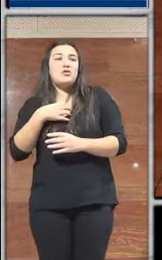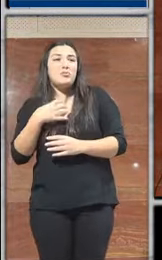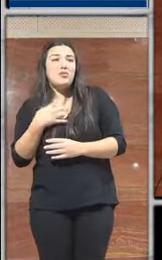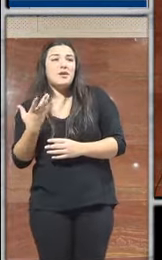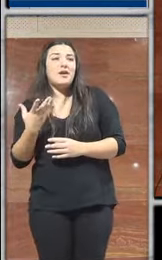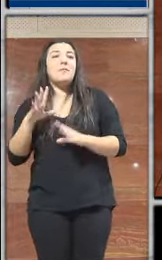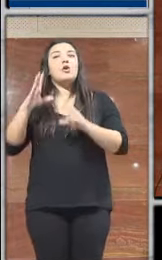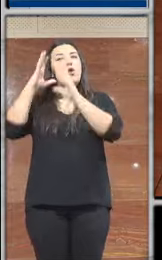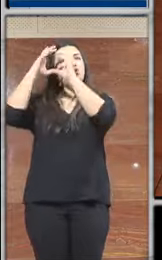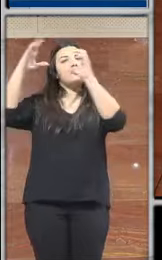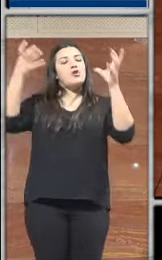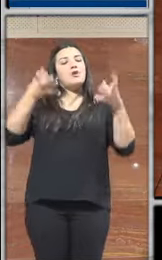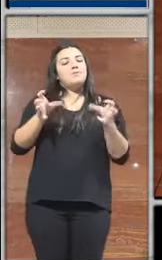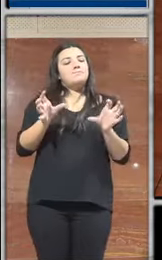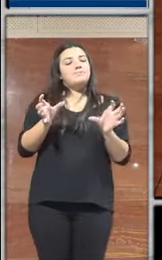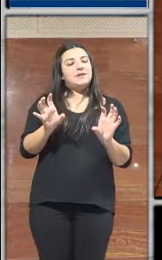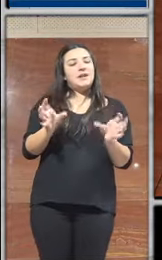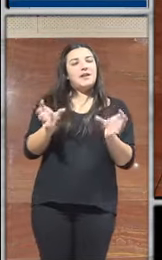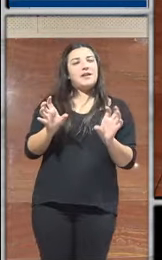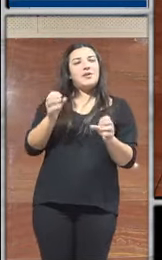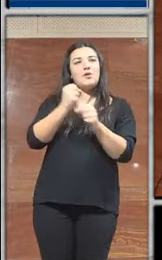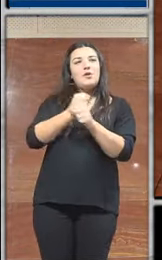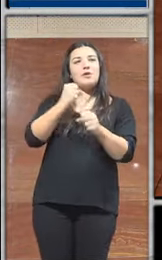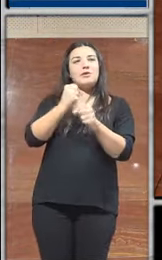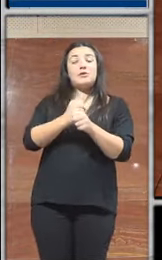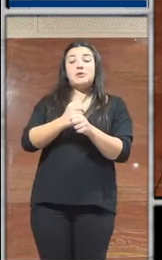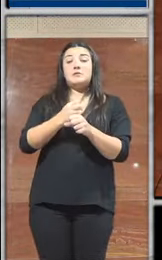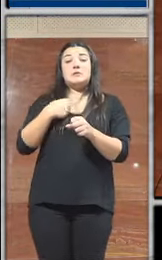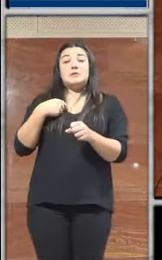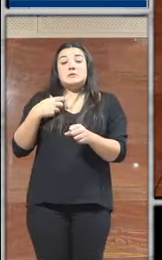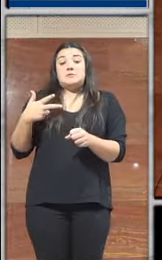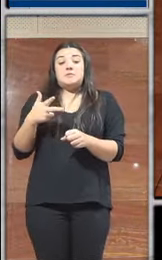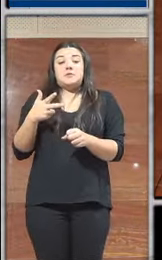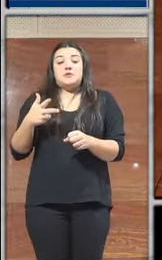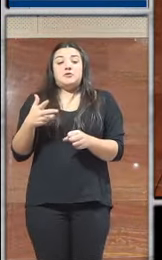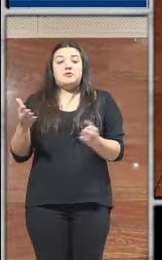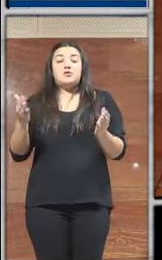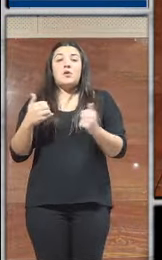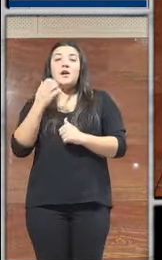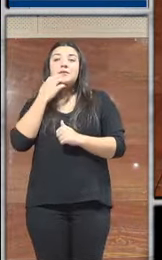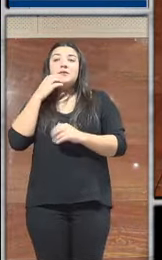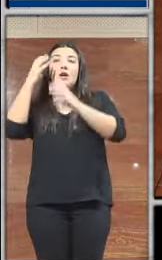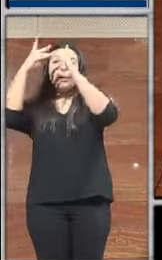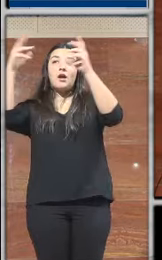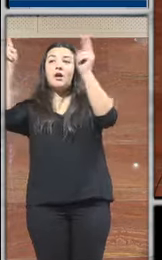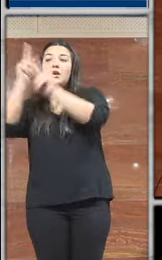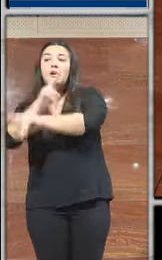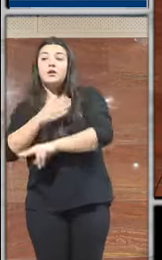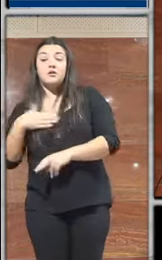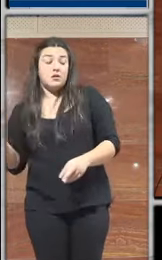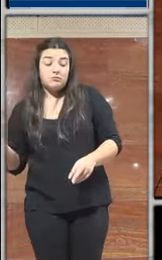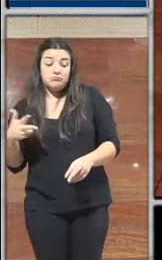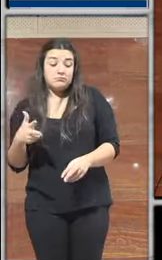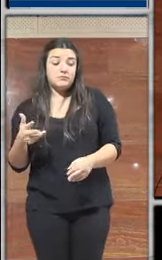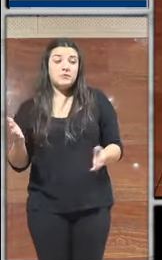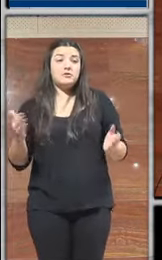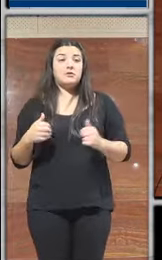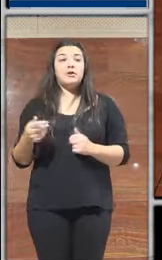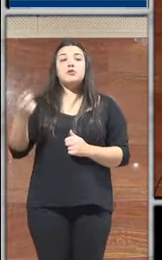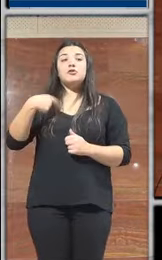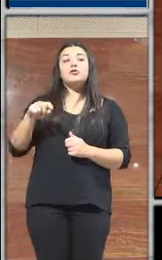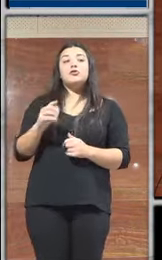y yo creo que no tenemos derecho a arruinar los sueños de nadie, más bien al contrario. Yo creo que estamos aquí para facilitar que la gente alcance